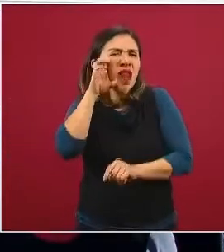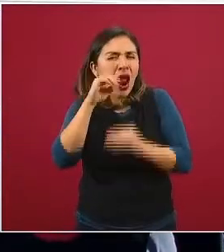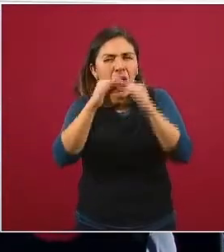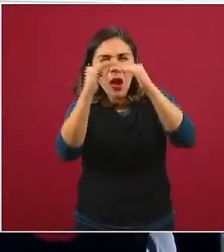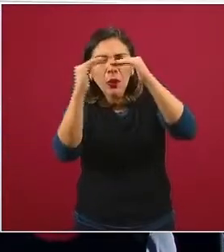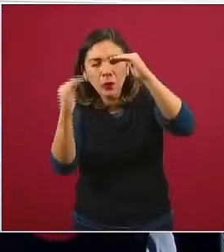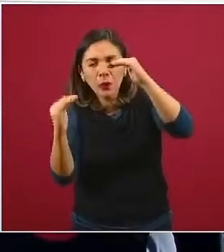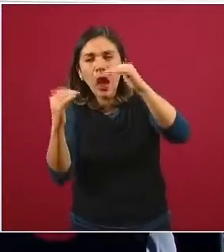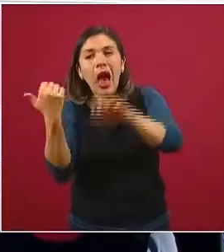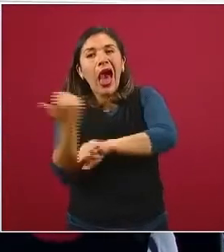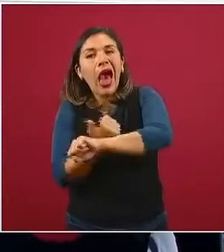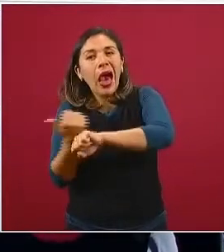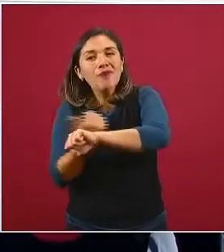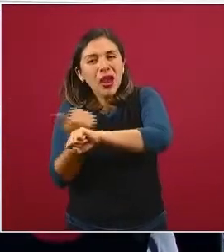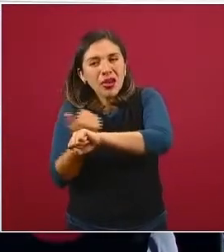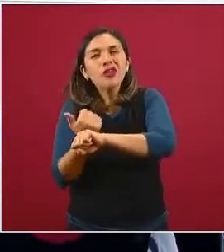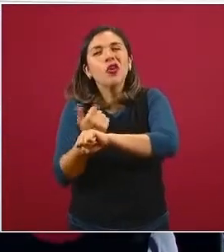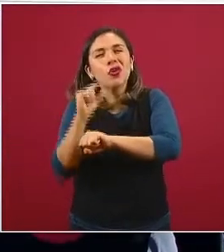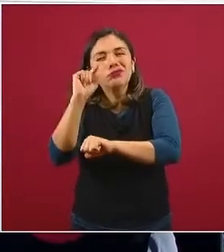es una descendencia,